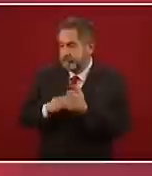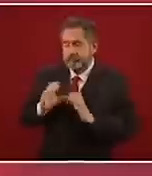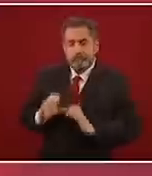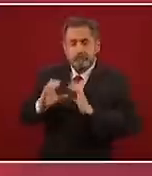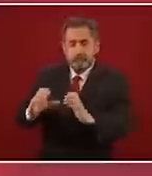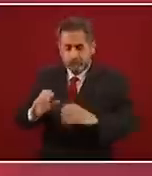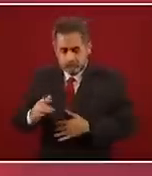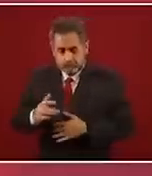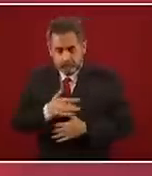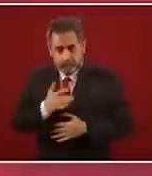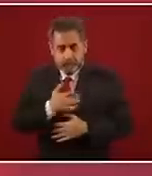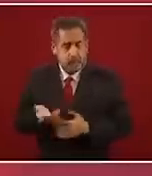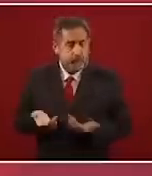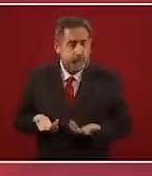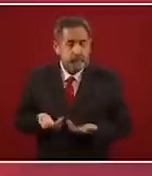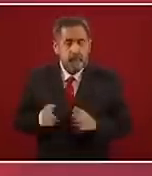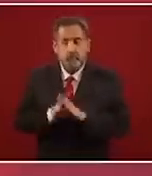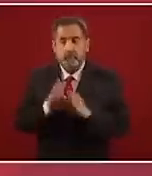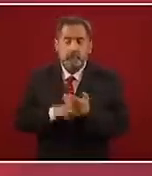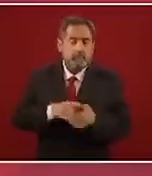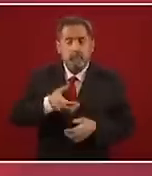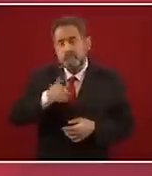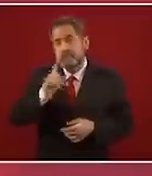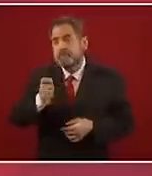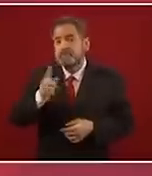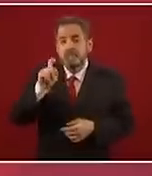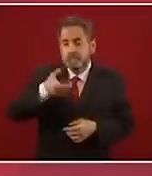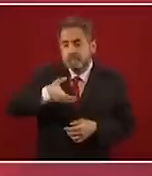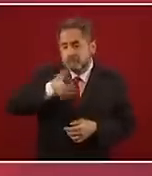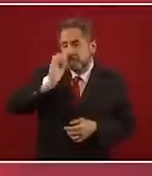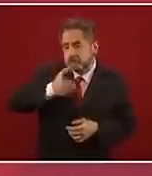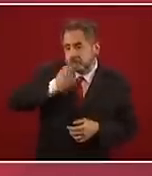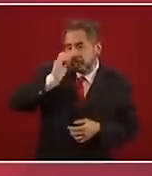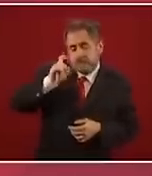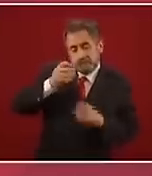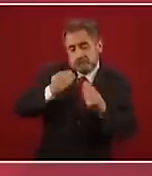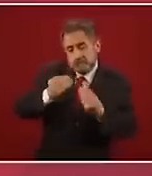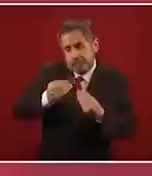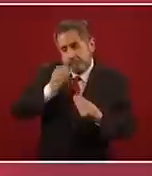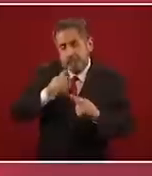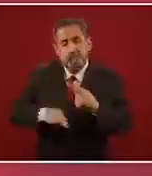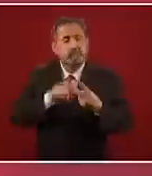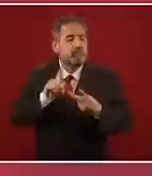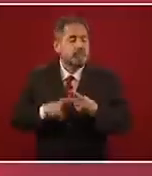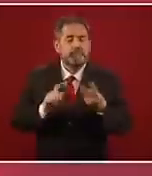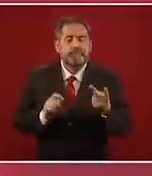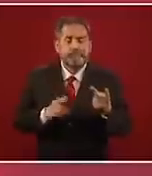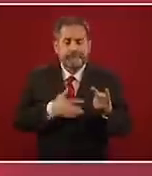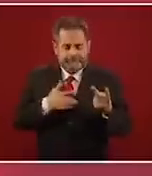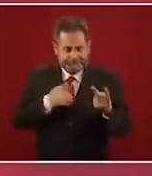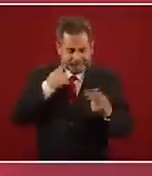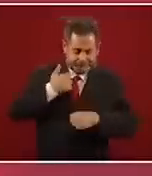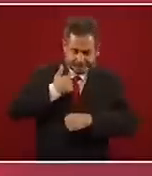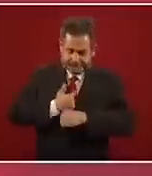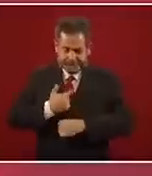desde medidas generales como tomar abundante agua, que es indispensable, tener claros los síntomas